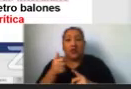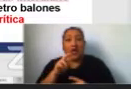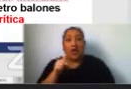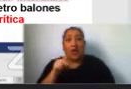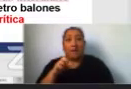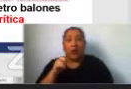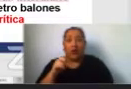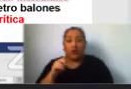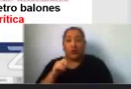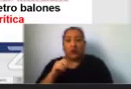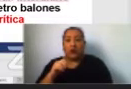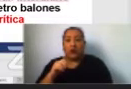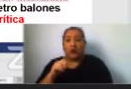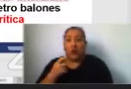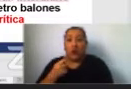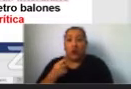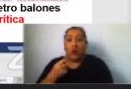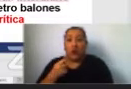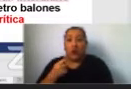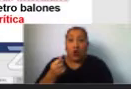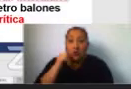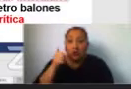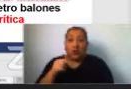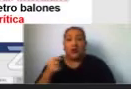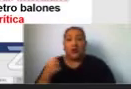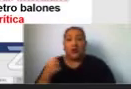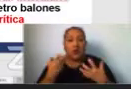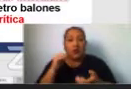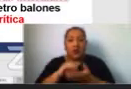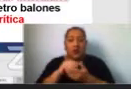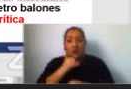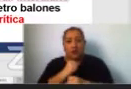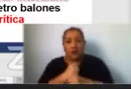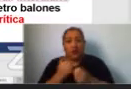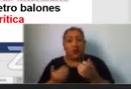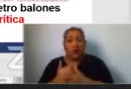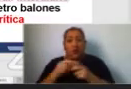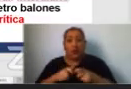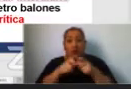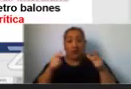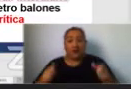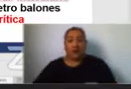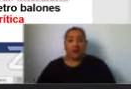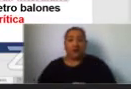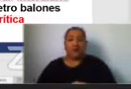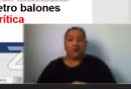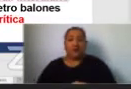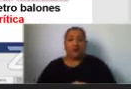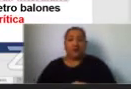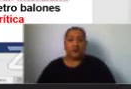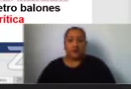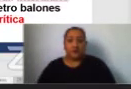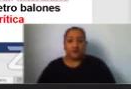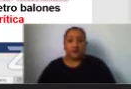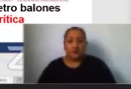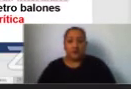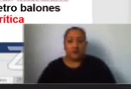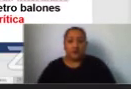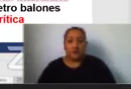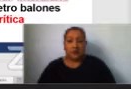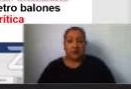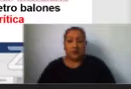manera interdiaria y aún se trabaja en instalar la nueva planta de oxígeno, cuyo equipo recién llegó hace 4